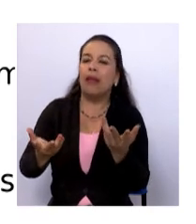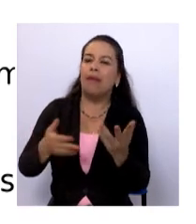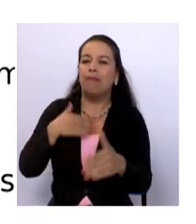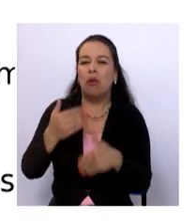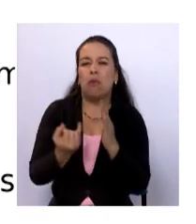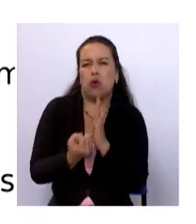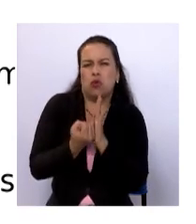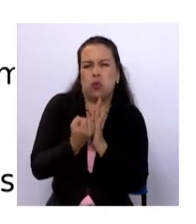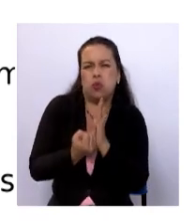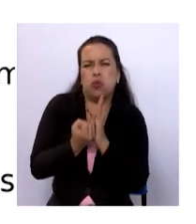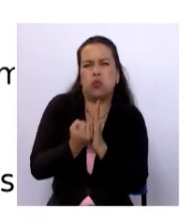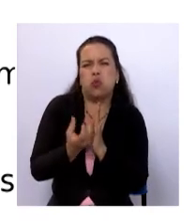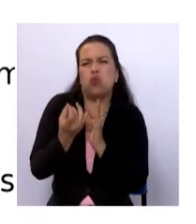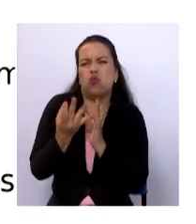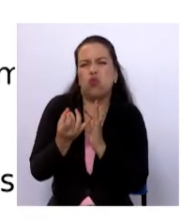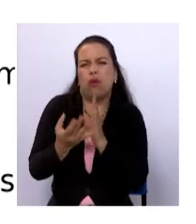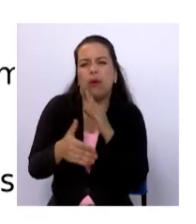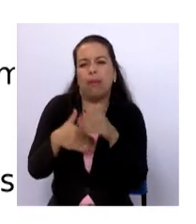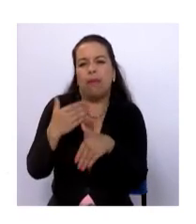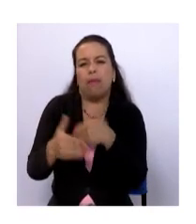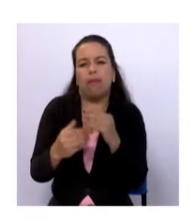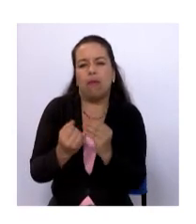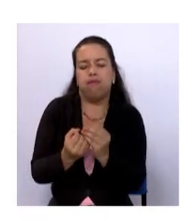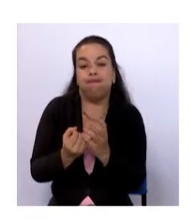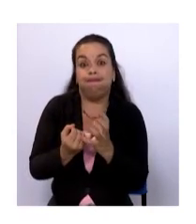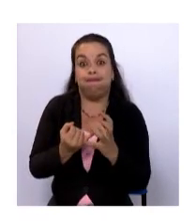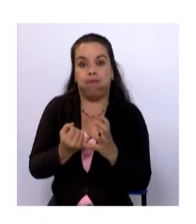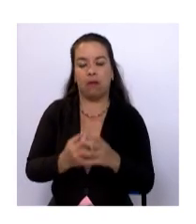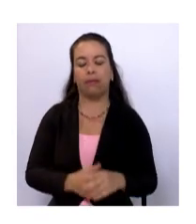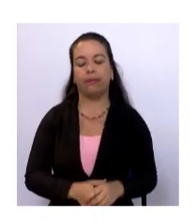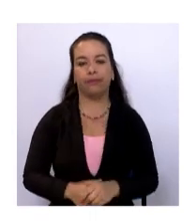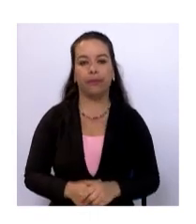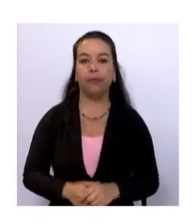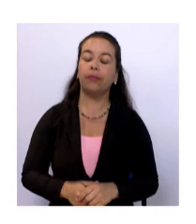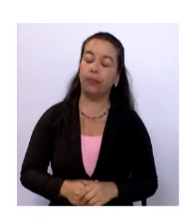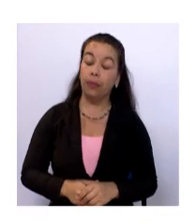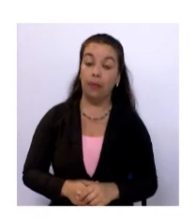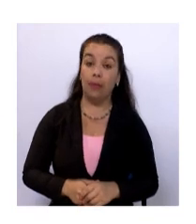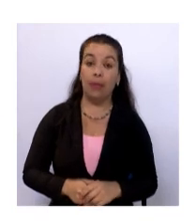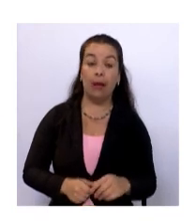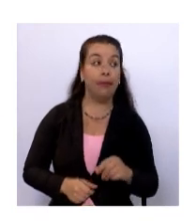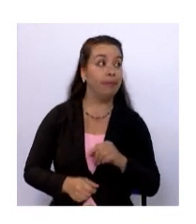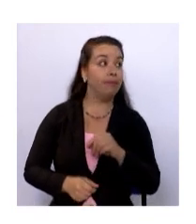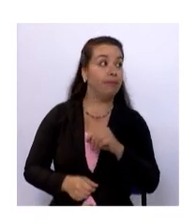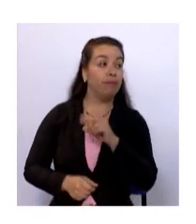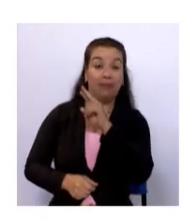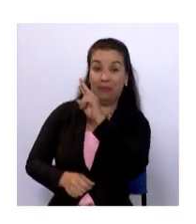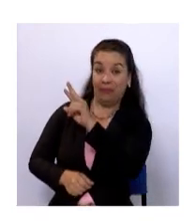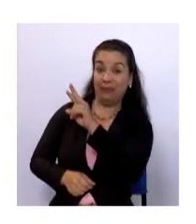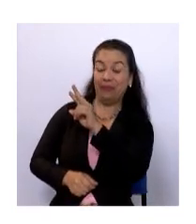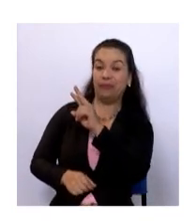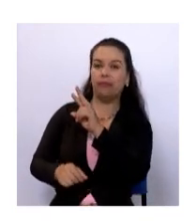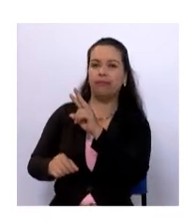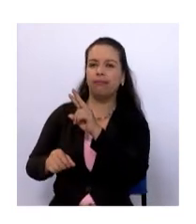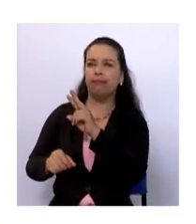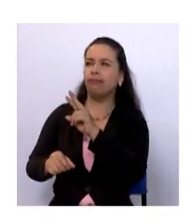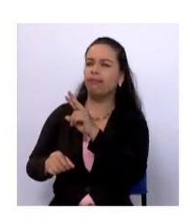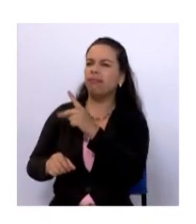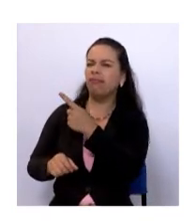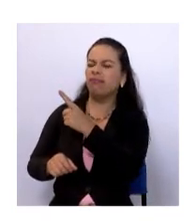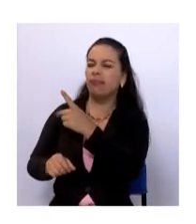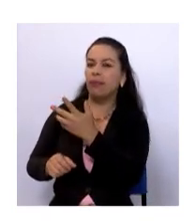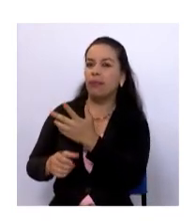y producir efectos degenerativos de inflamación después vemos algo muy importante que veíamos allí es